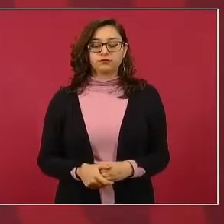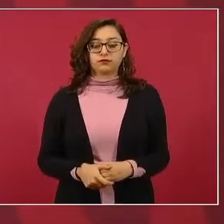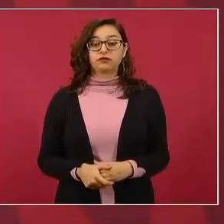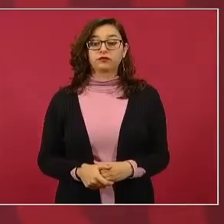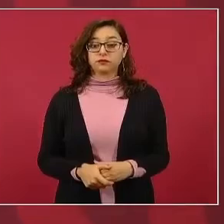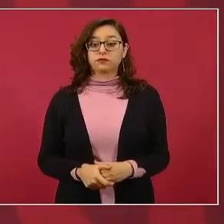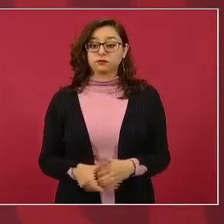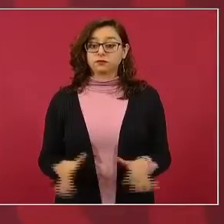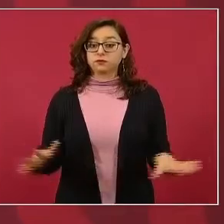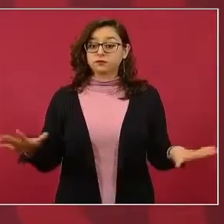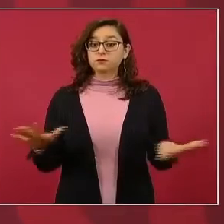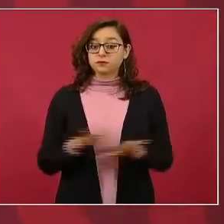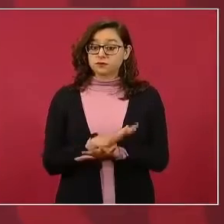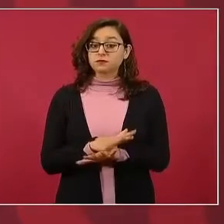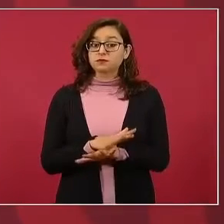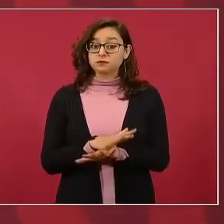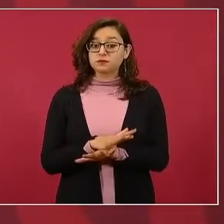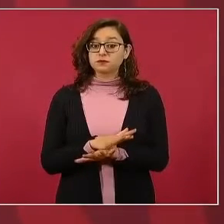aunque